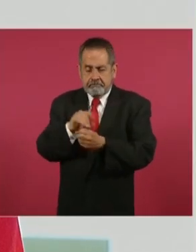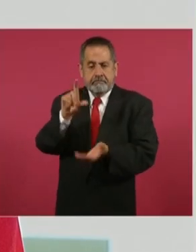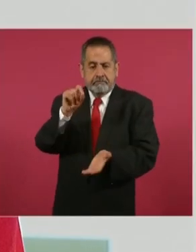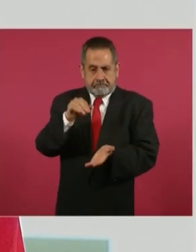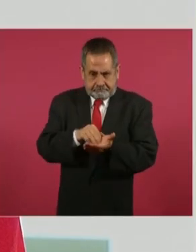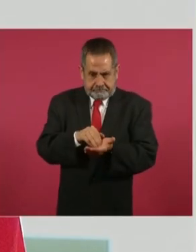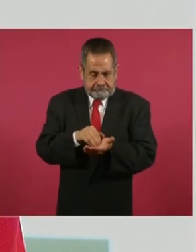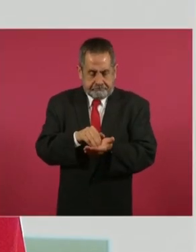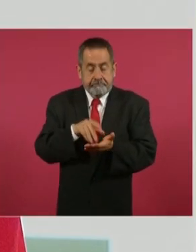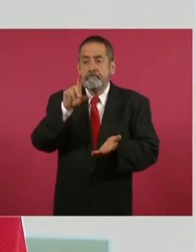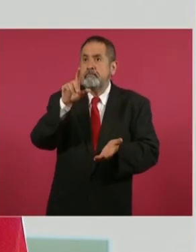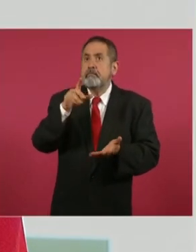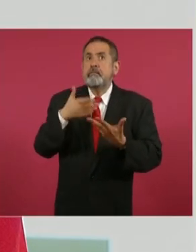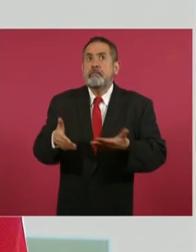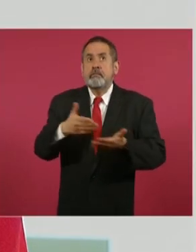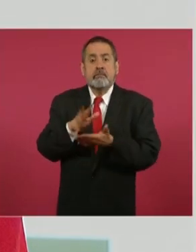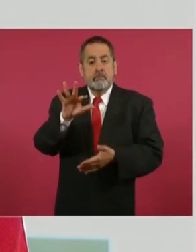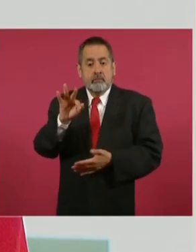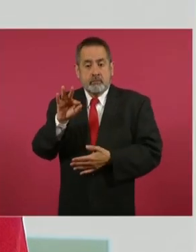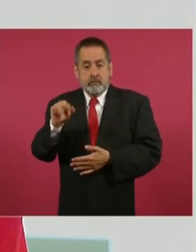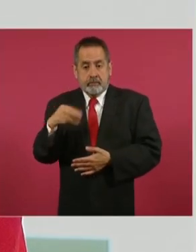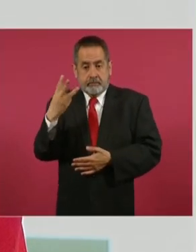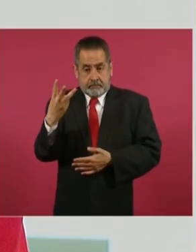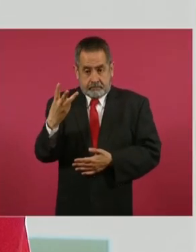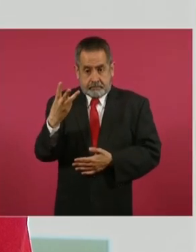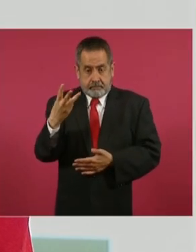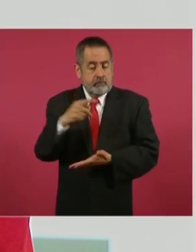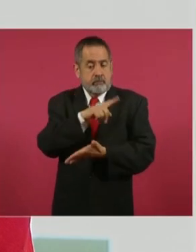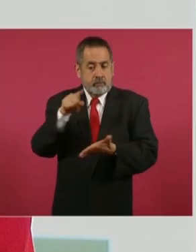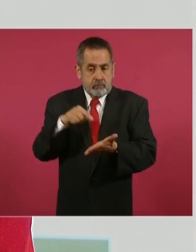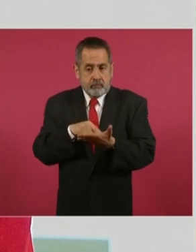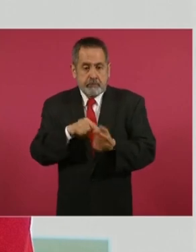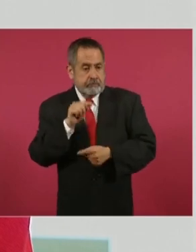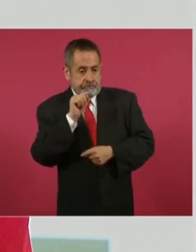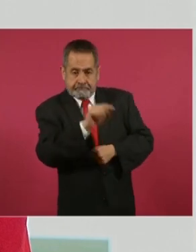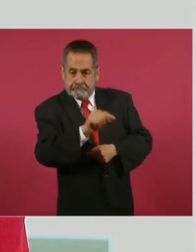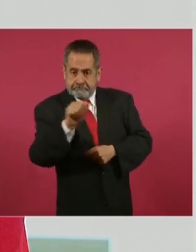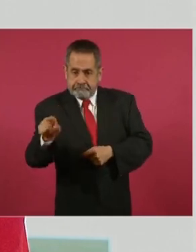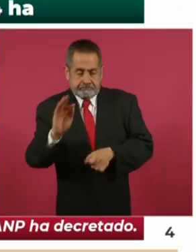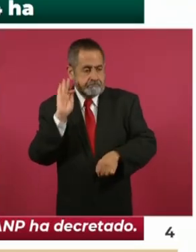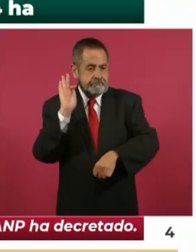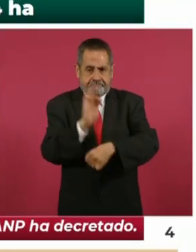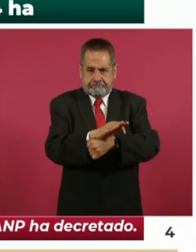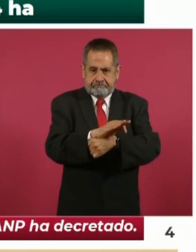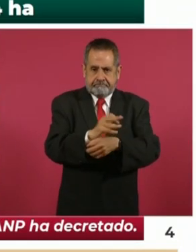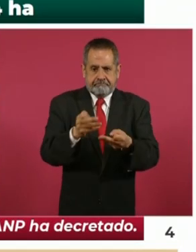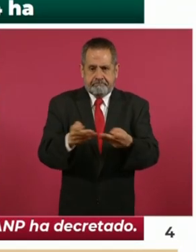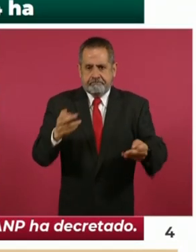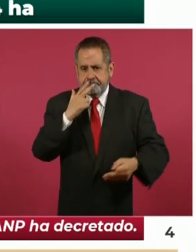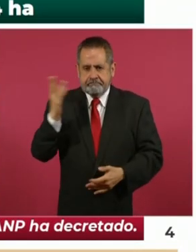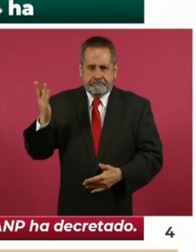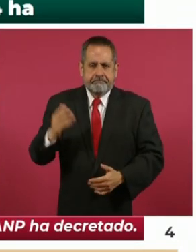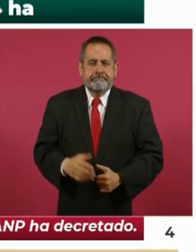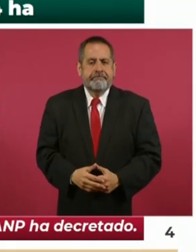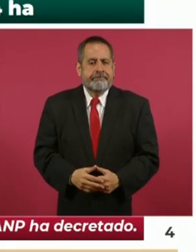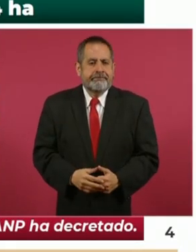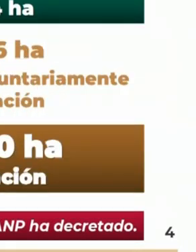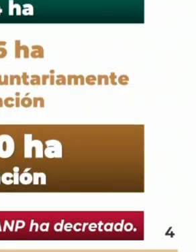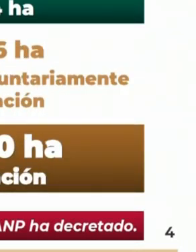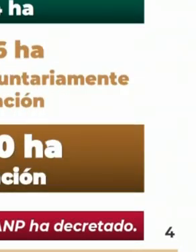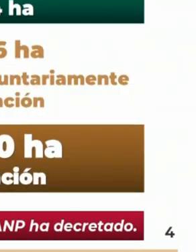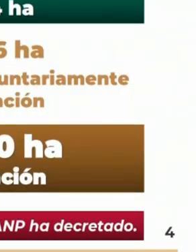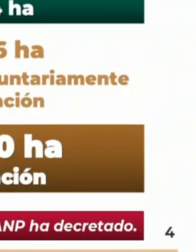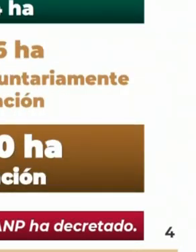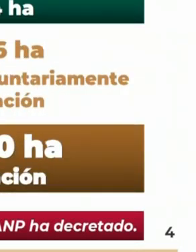a 43 áreas naturales protegidas decretadas por parte del presidente. Con esto agradecer muchísimo el trabajo de la